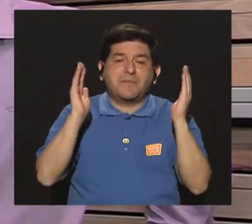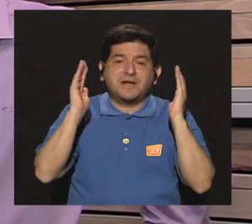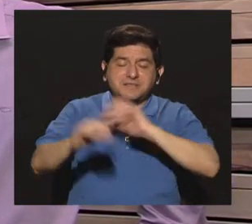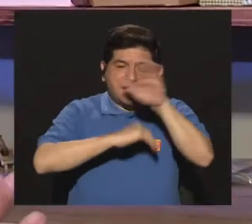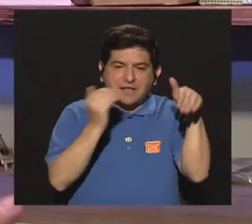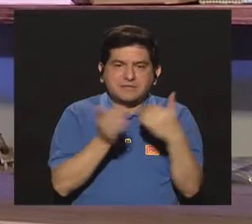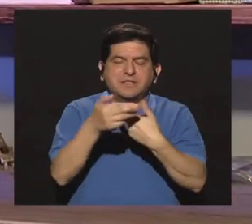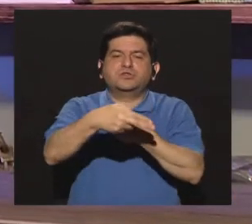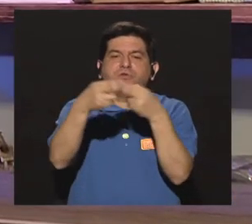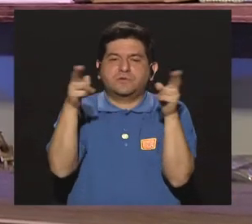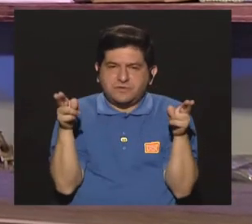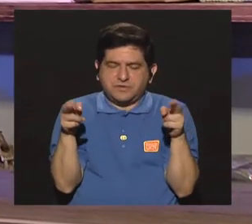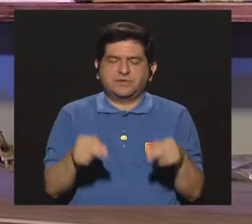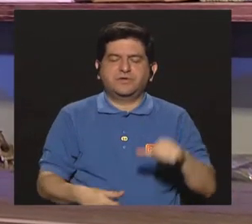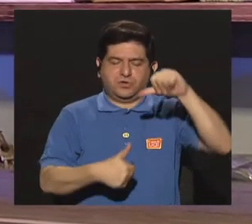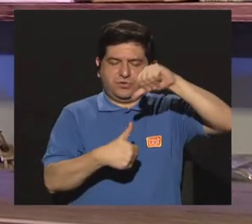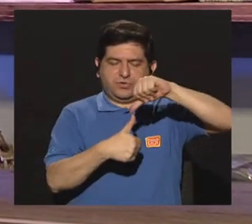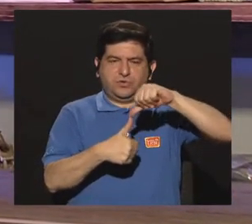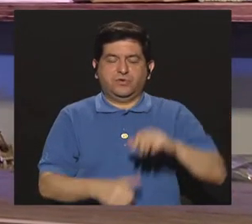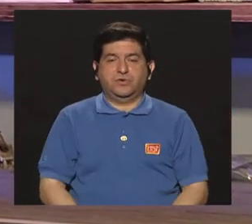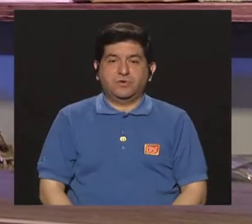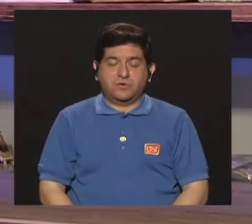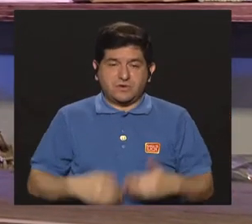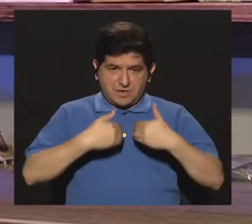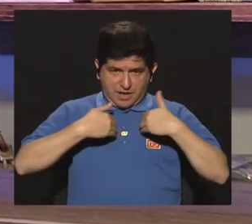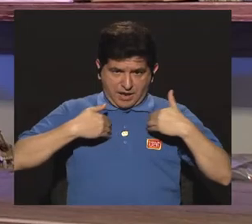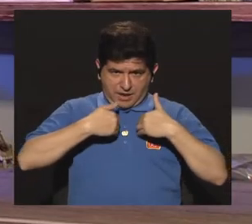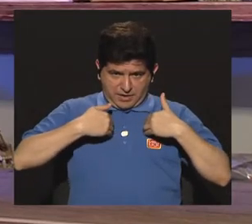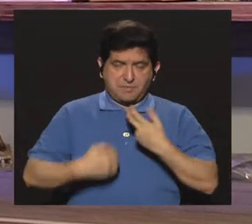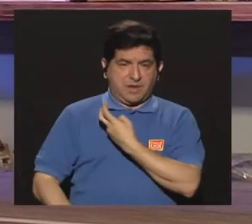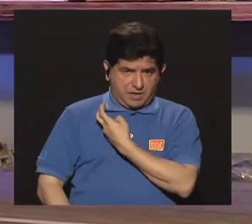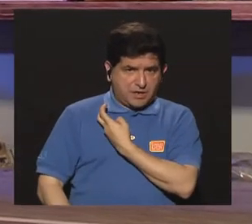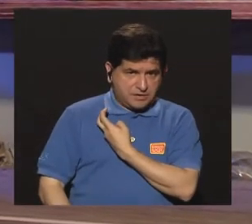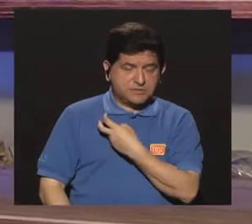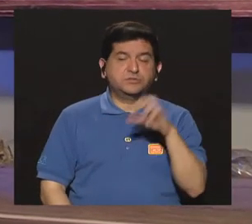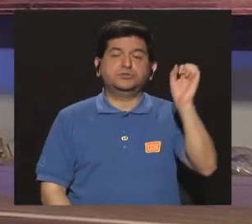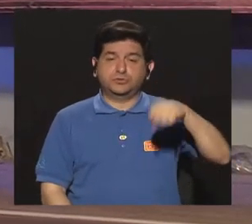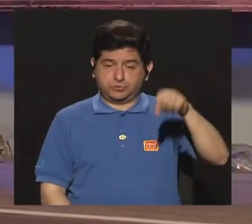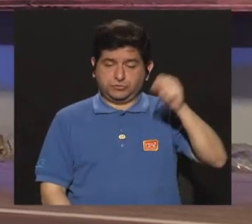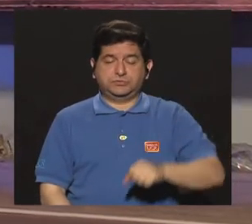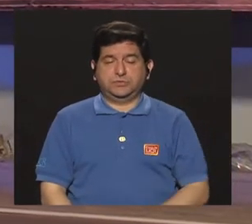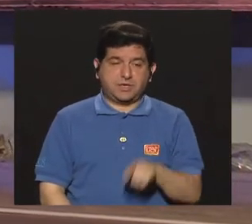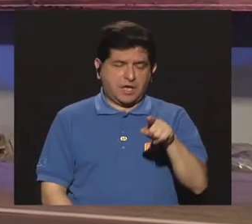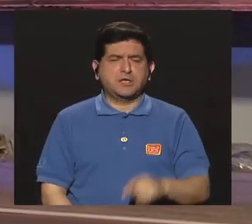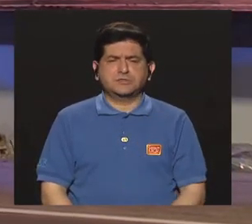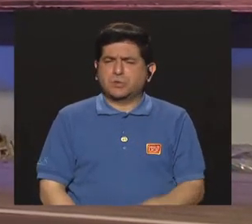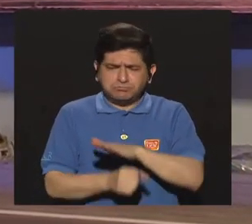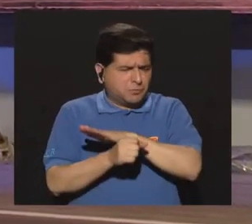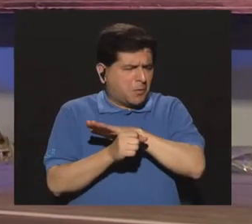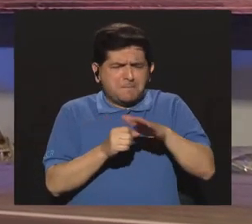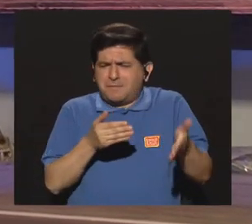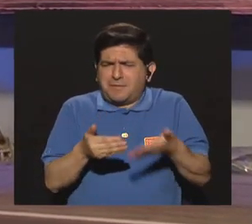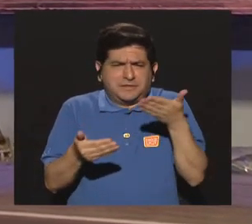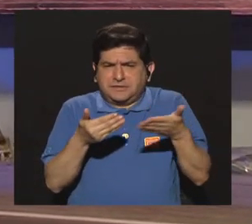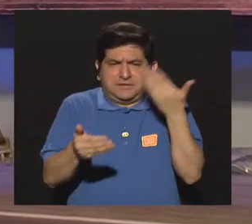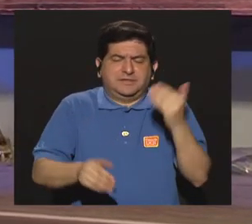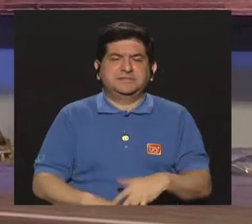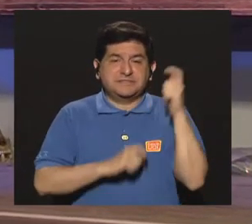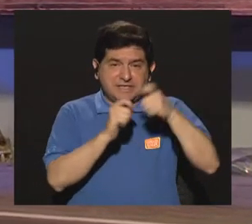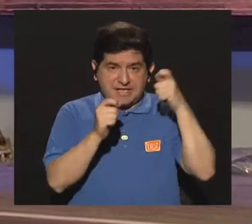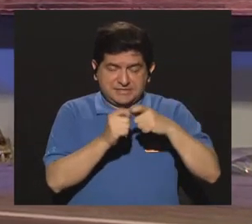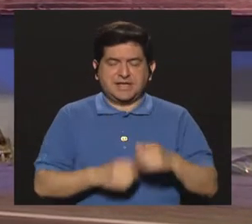vertebrados definitivamente desde la colección más completa y específicamente en mamíferos hay muy pocas colecciones de mamíferos en